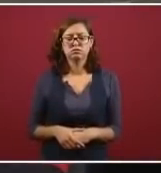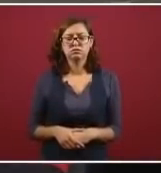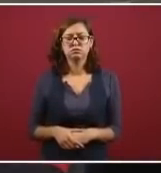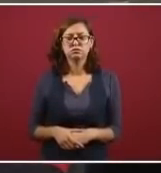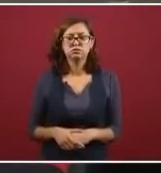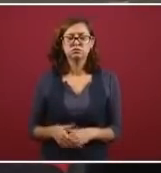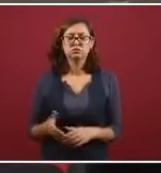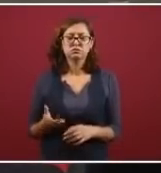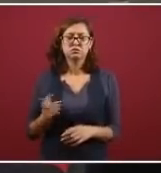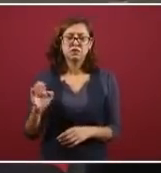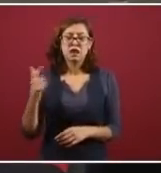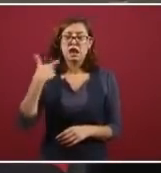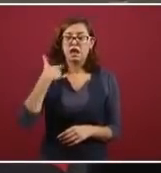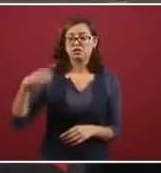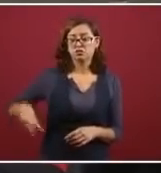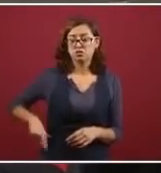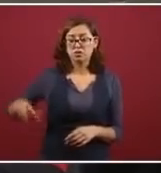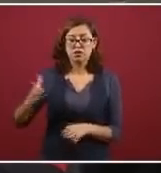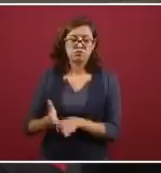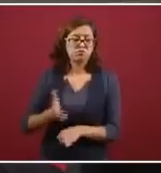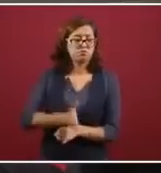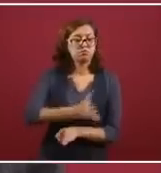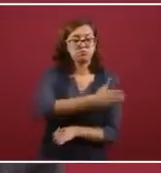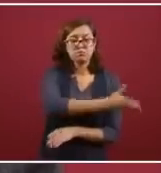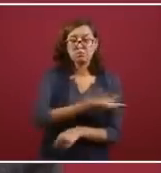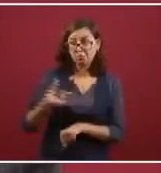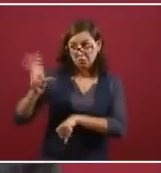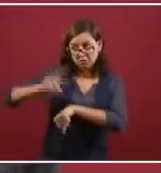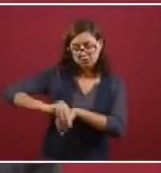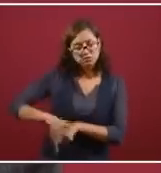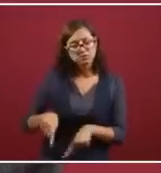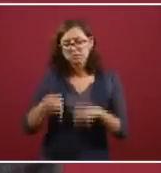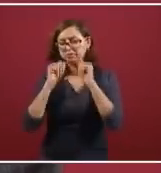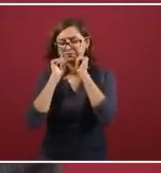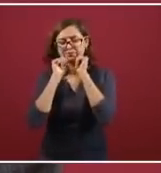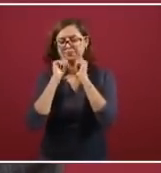anteriores administraciones, en los anteriores gobiernos.